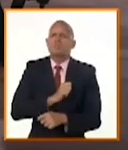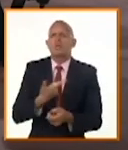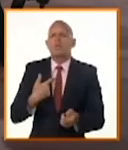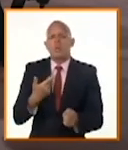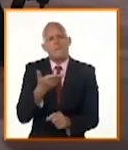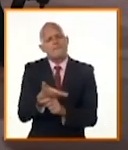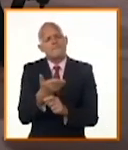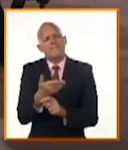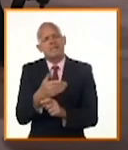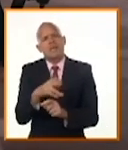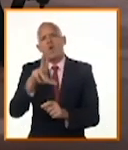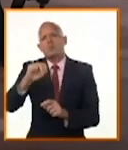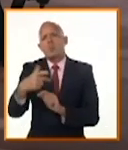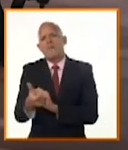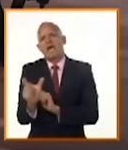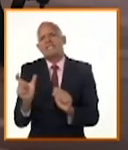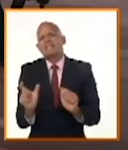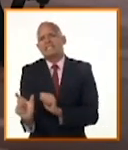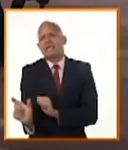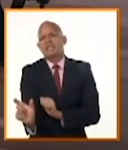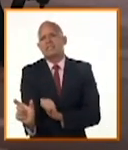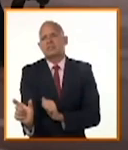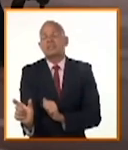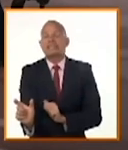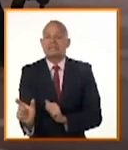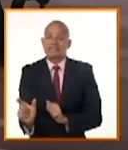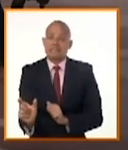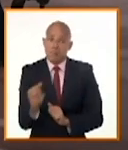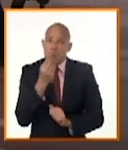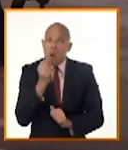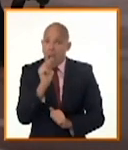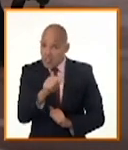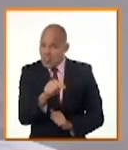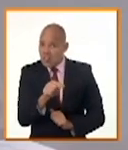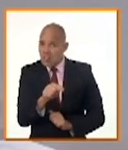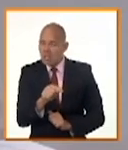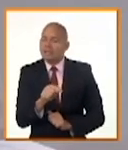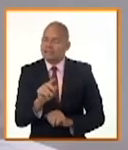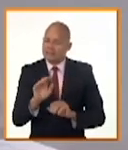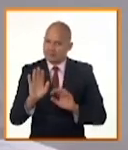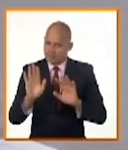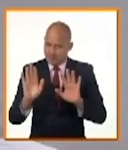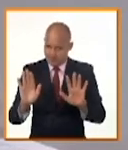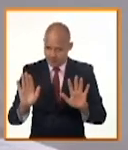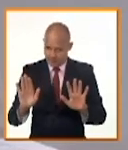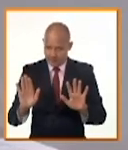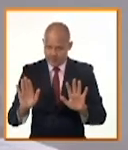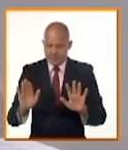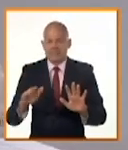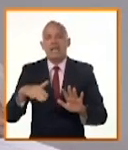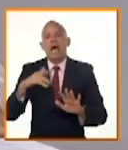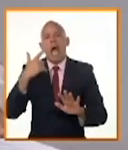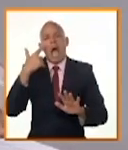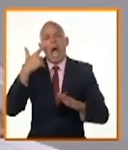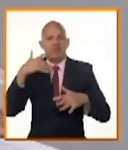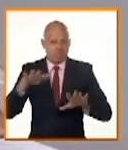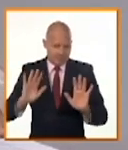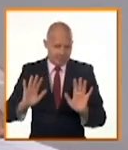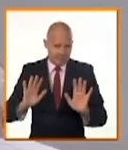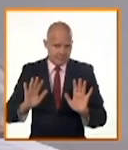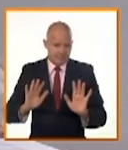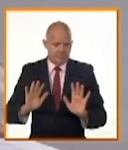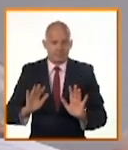y avanzaremos más rápido donde esté un ecosistema preparado para aceptar ese incremento de tarjeta en una localidad donde no